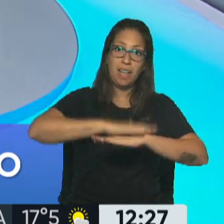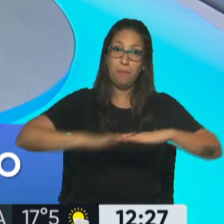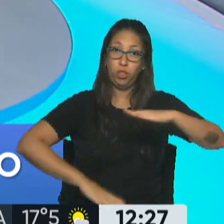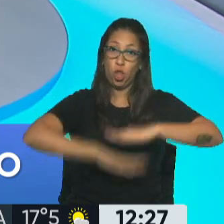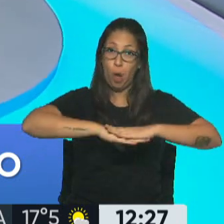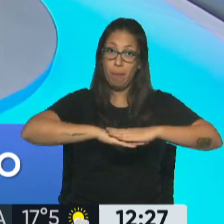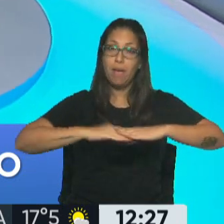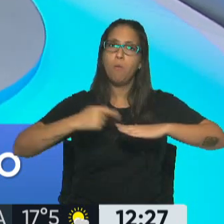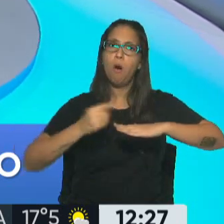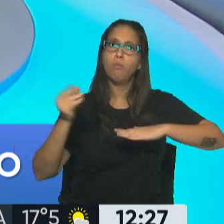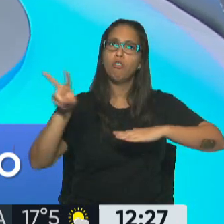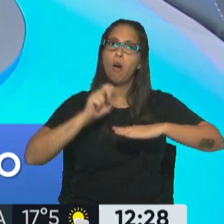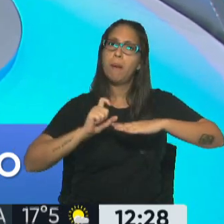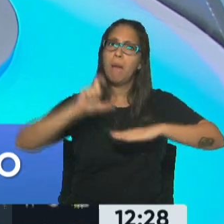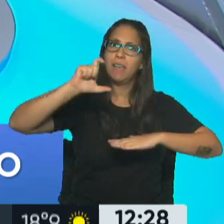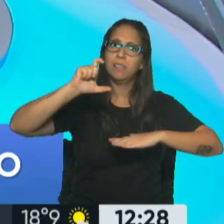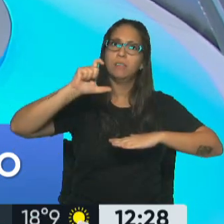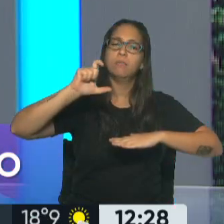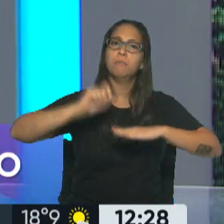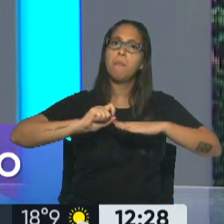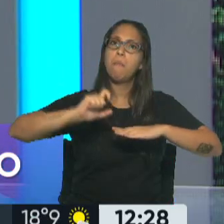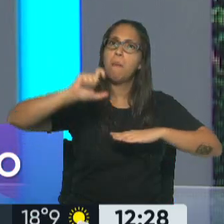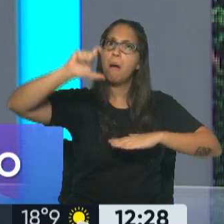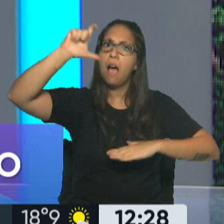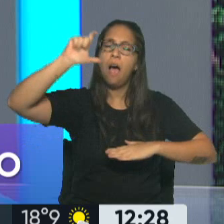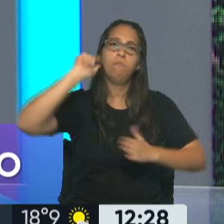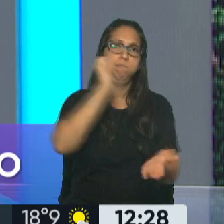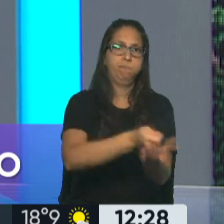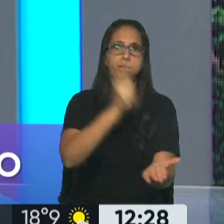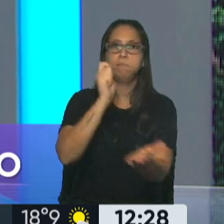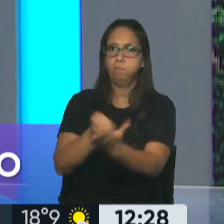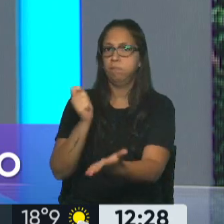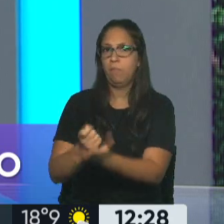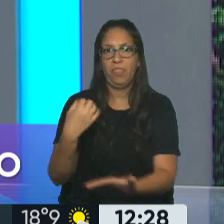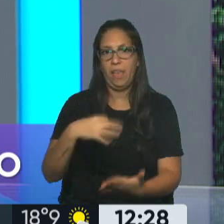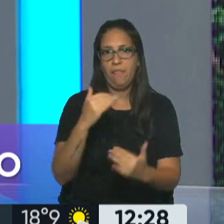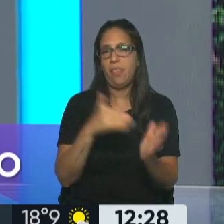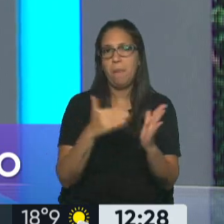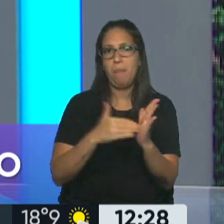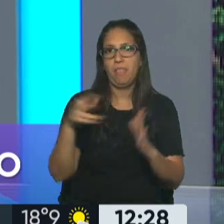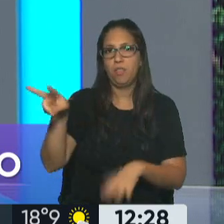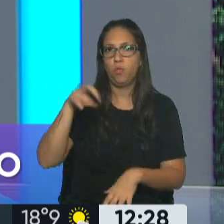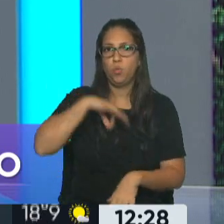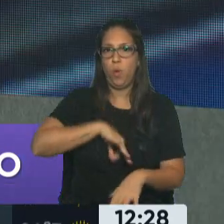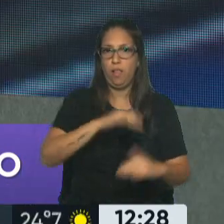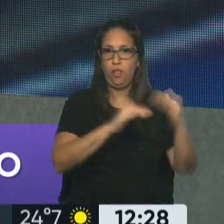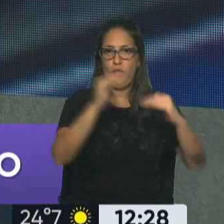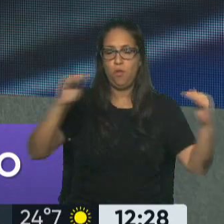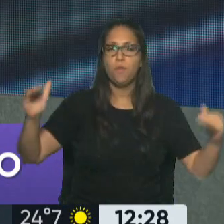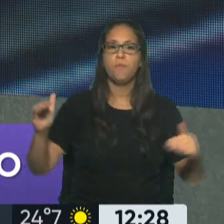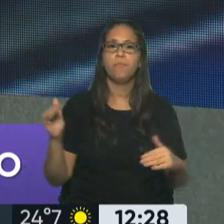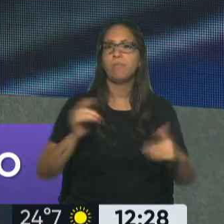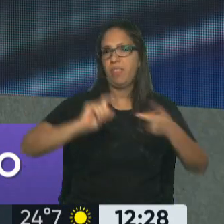van pagando una cifra mayor. O sea, no pagan alícuotas chicas sino ya los límites más altos. Pero es por altos, la diferencia.